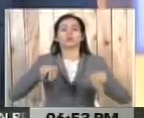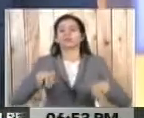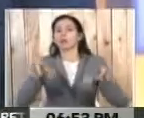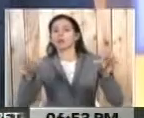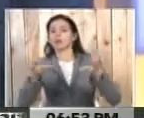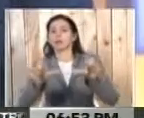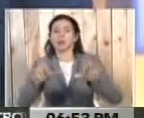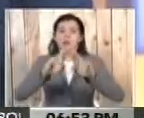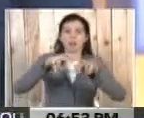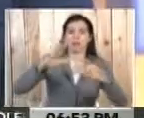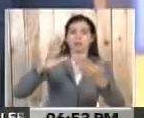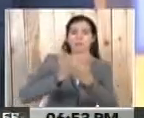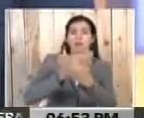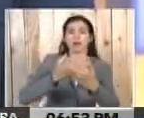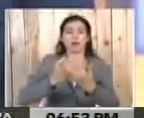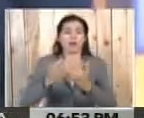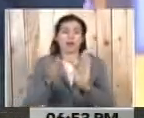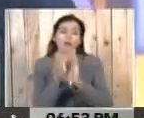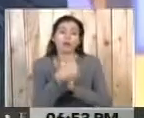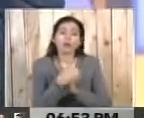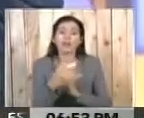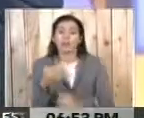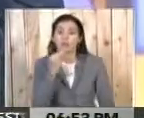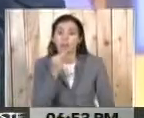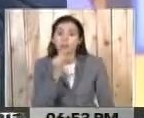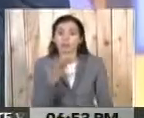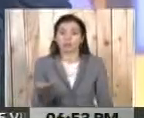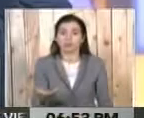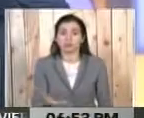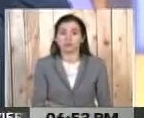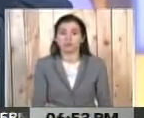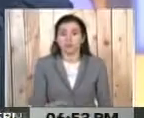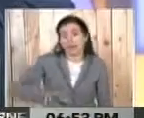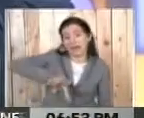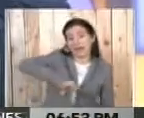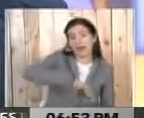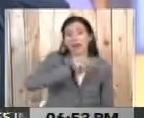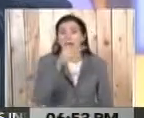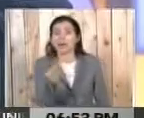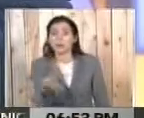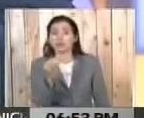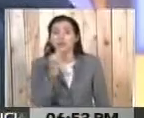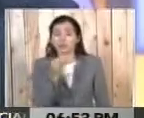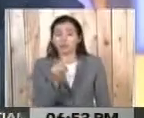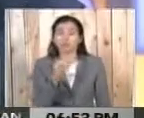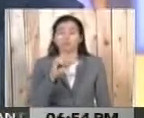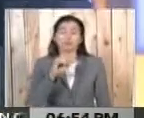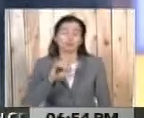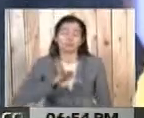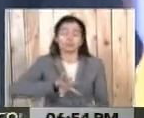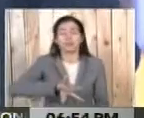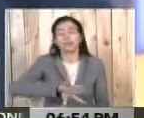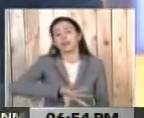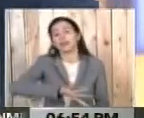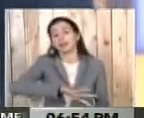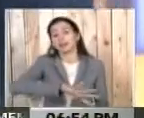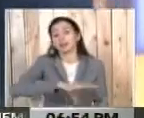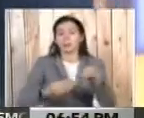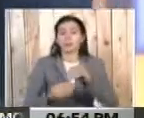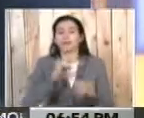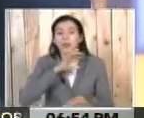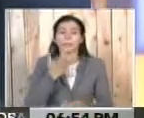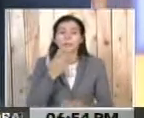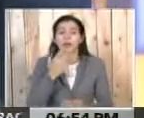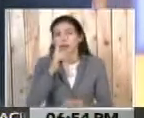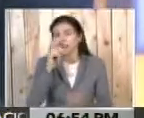Estado. Es muy interesante esa pregunta, porque si invertimos la historia y aplicásemos esta ley al año 2000, esta ley pudo